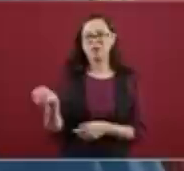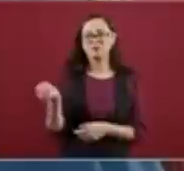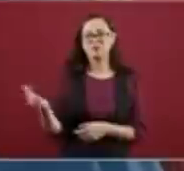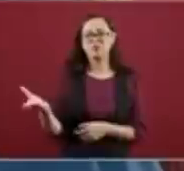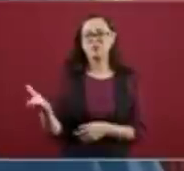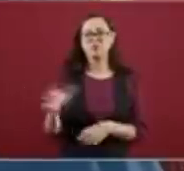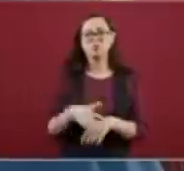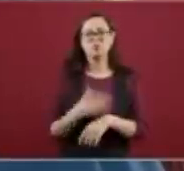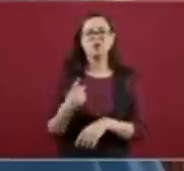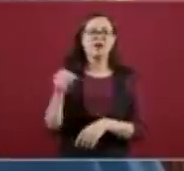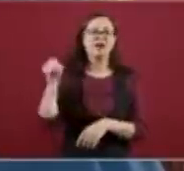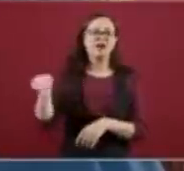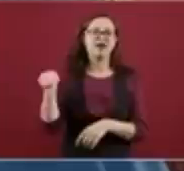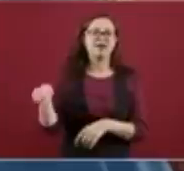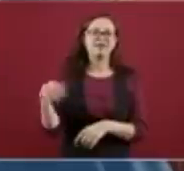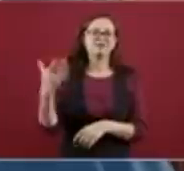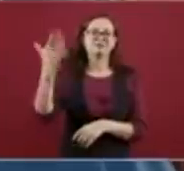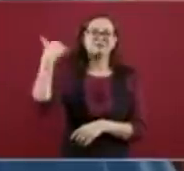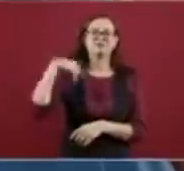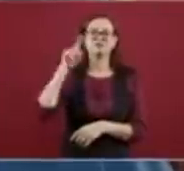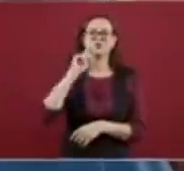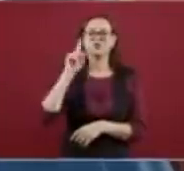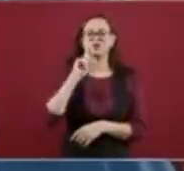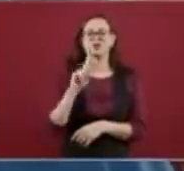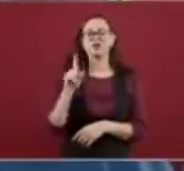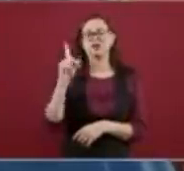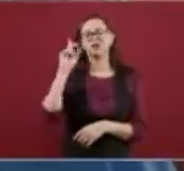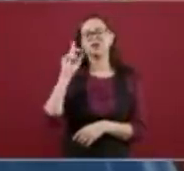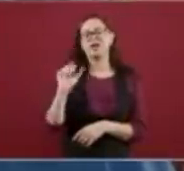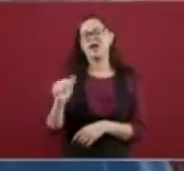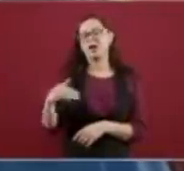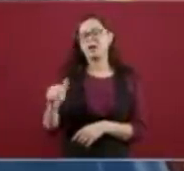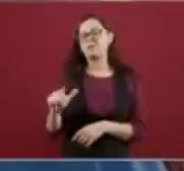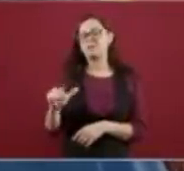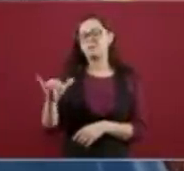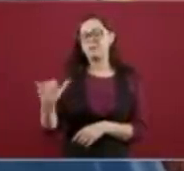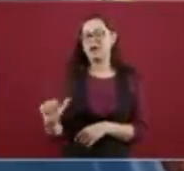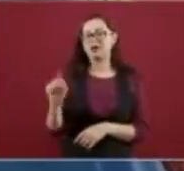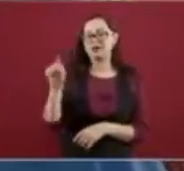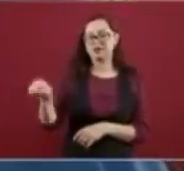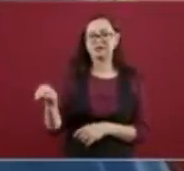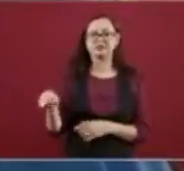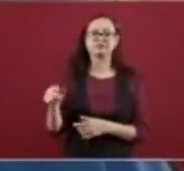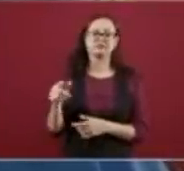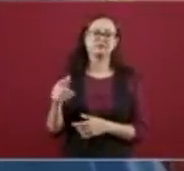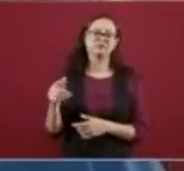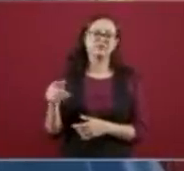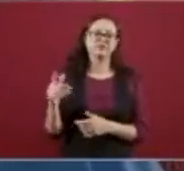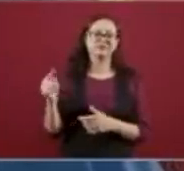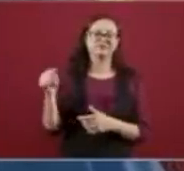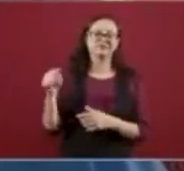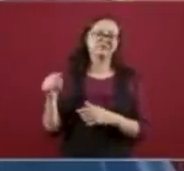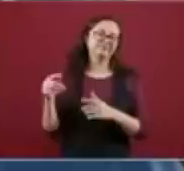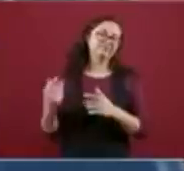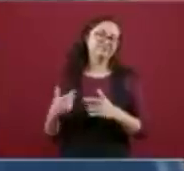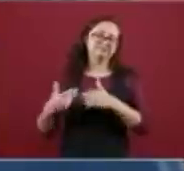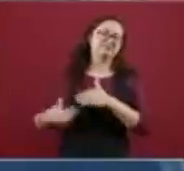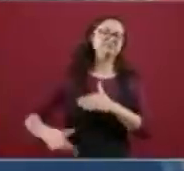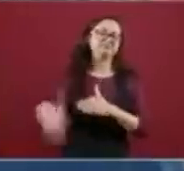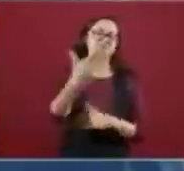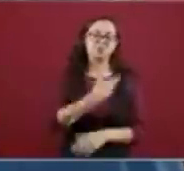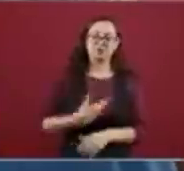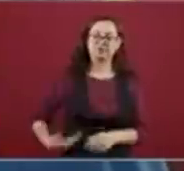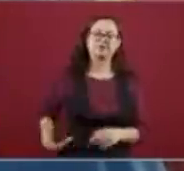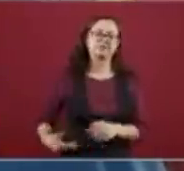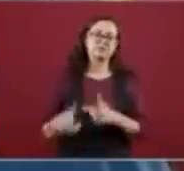a doña Amalia en su momento, y la Casa Lázaro Cárdenas se convierte en el centro de esta residencia oficial. A partir